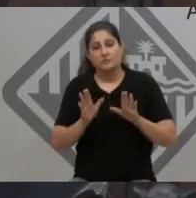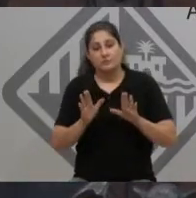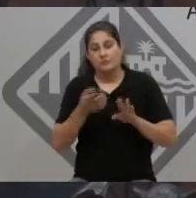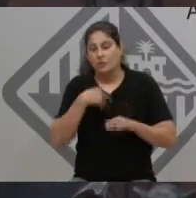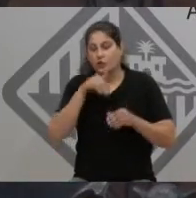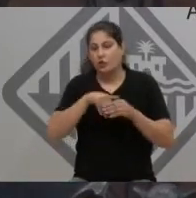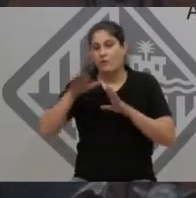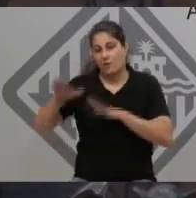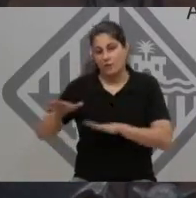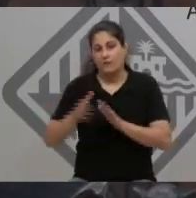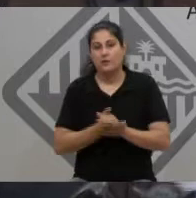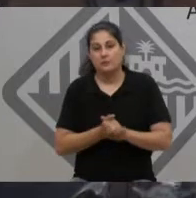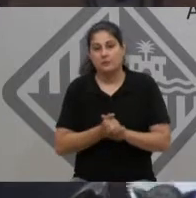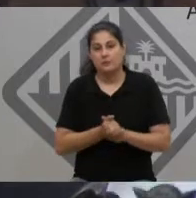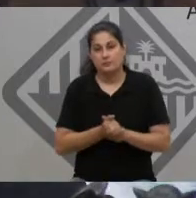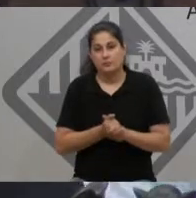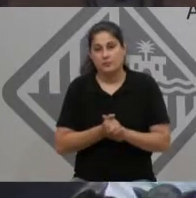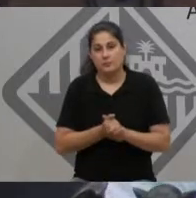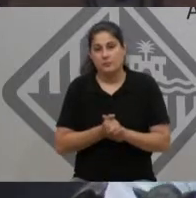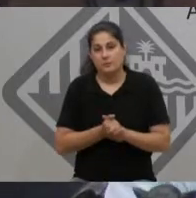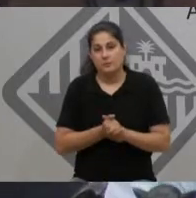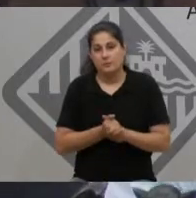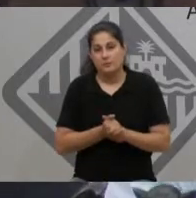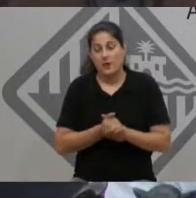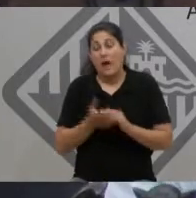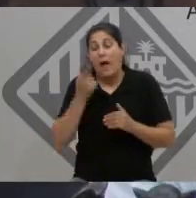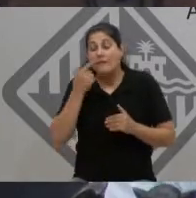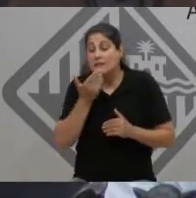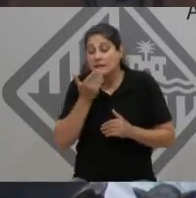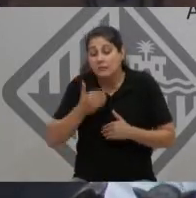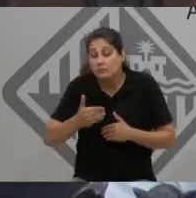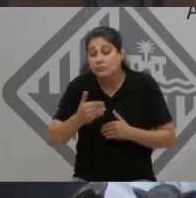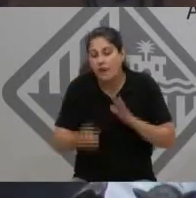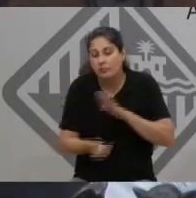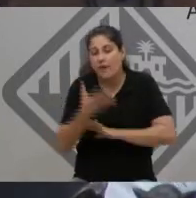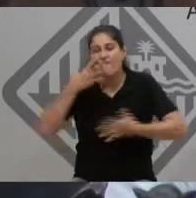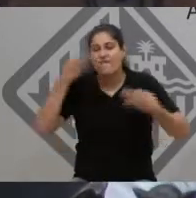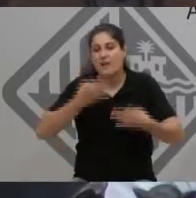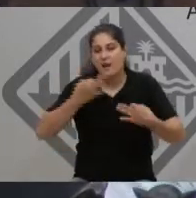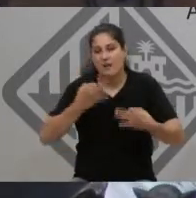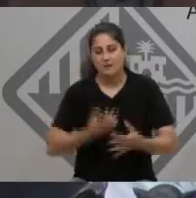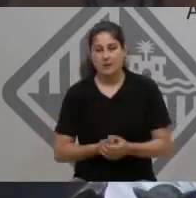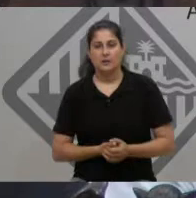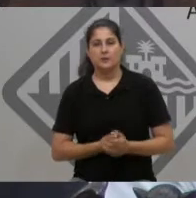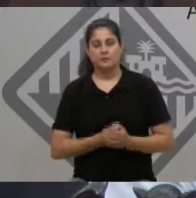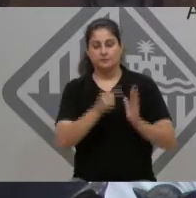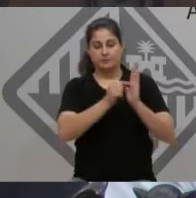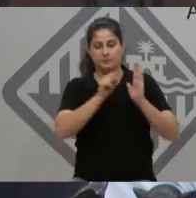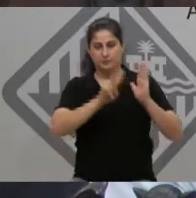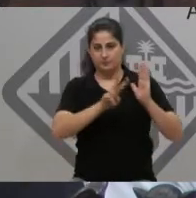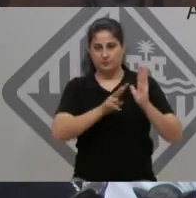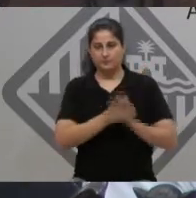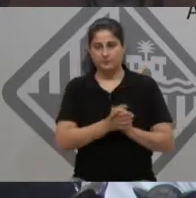nuestro voto a favor para ver si de una vez por todas se implanta el policía de barrio. respecto al segundo punto